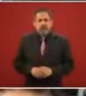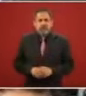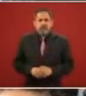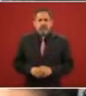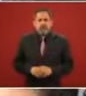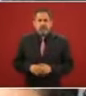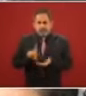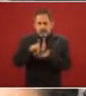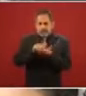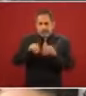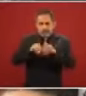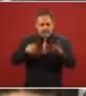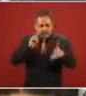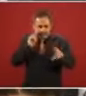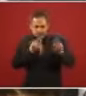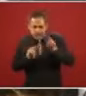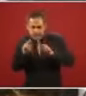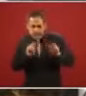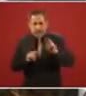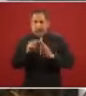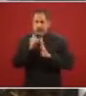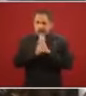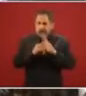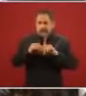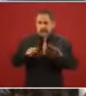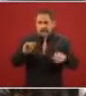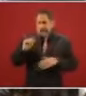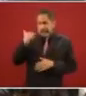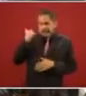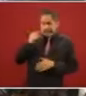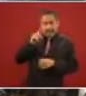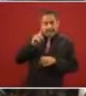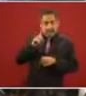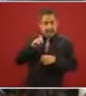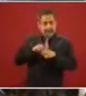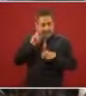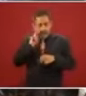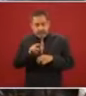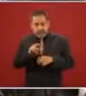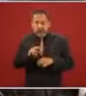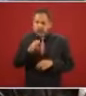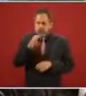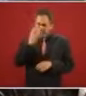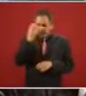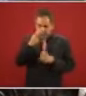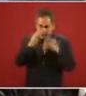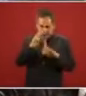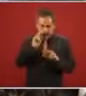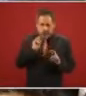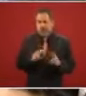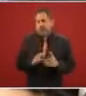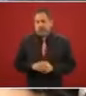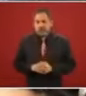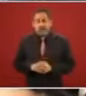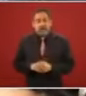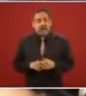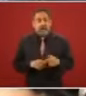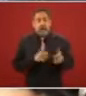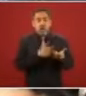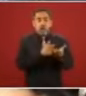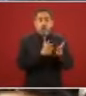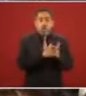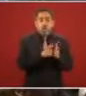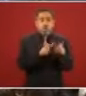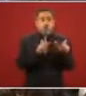han circulado videos hace algunos días en Aguililla, Michoacán, fueron recibidos, pues les aventaron piedras